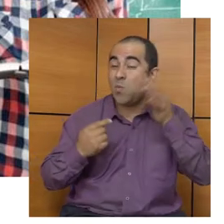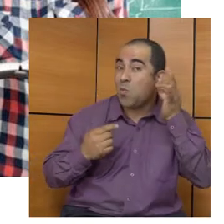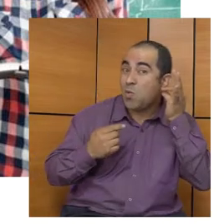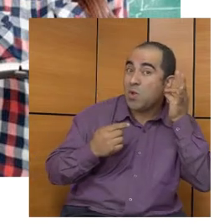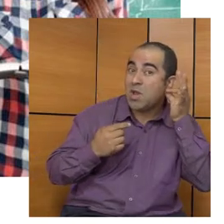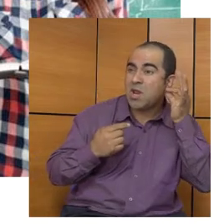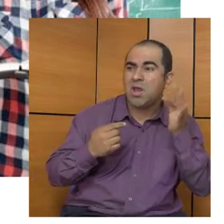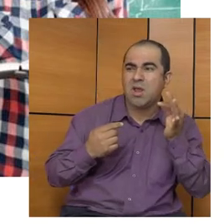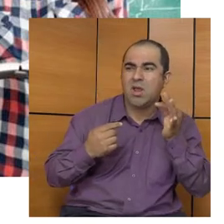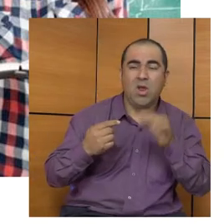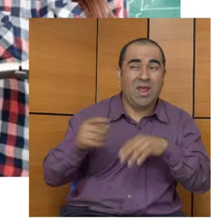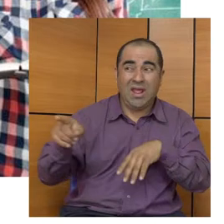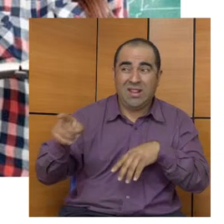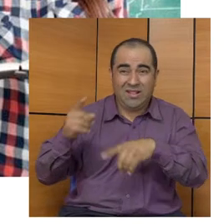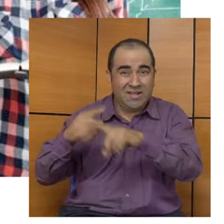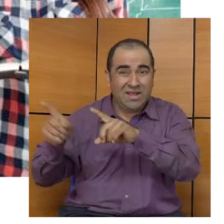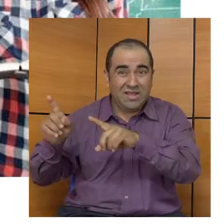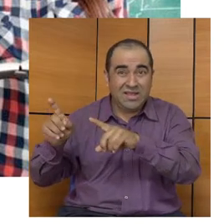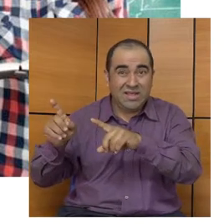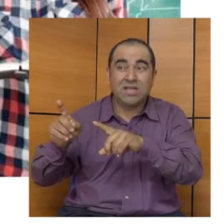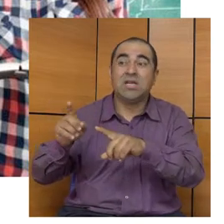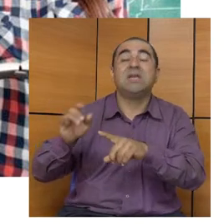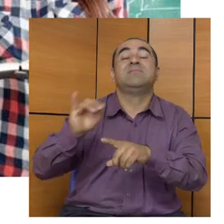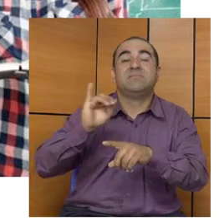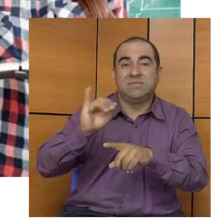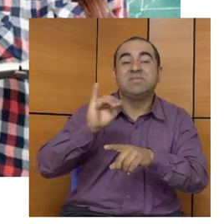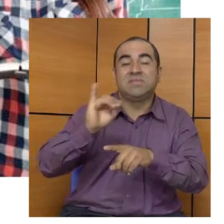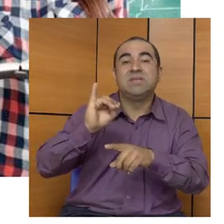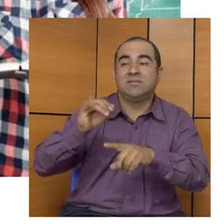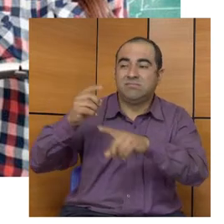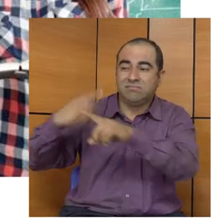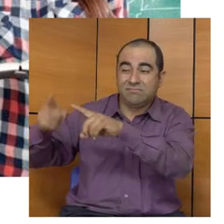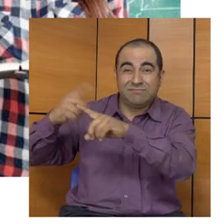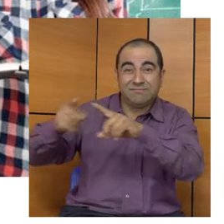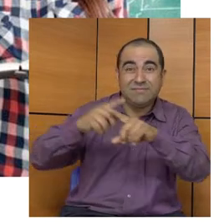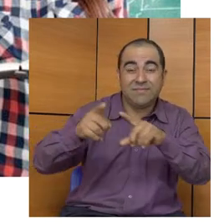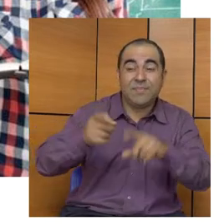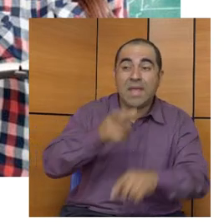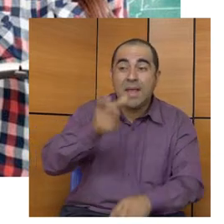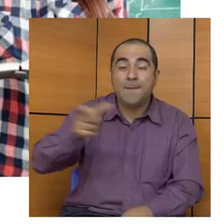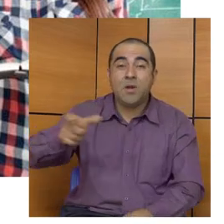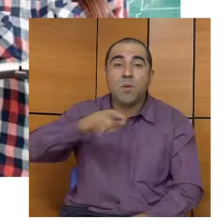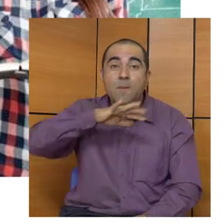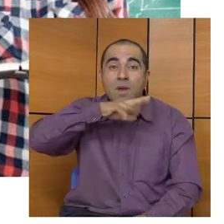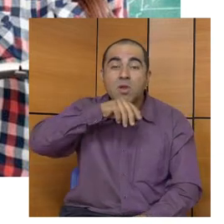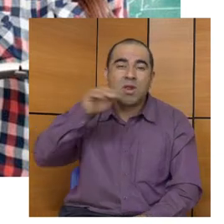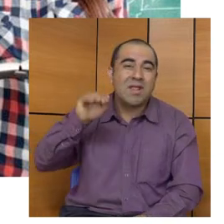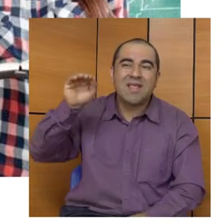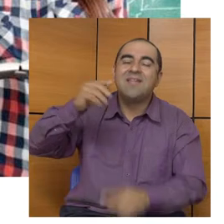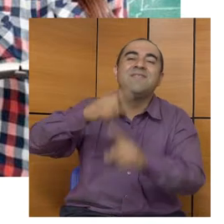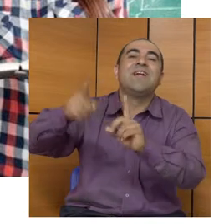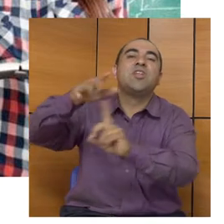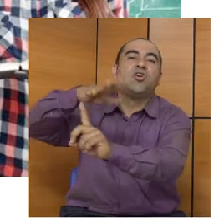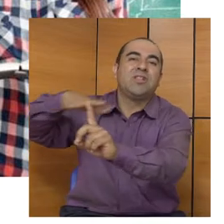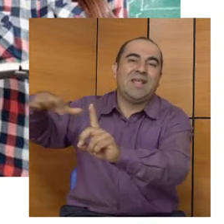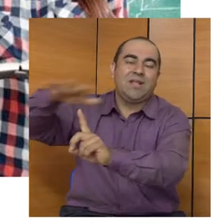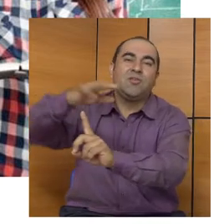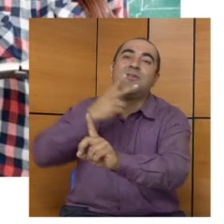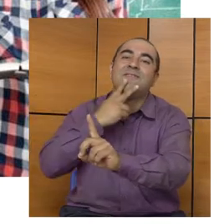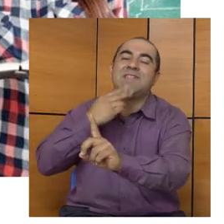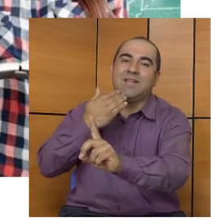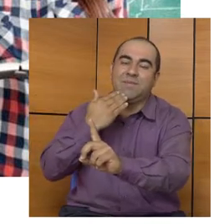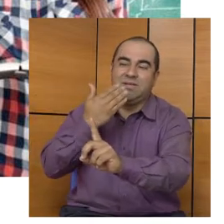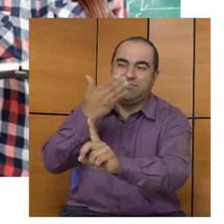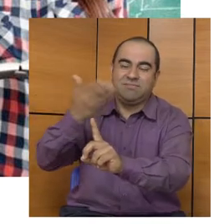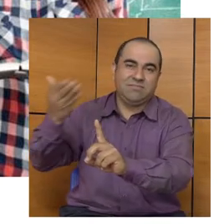es cierto. Existen grandes diferencias en las personas mayores en diferentes contextos, ¿no?